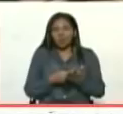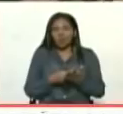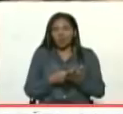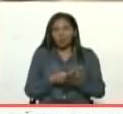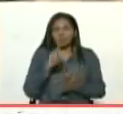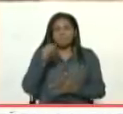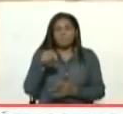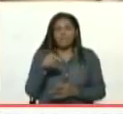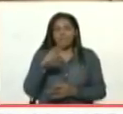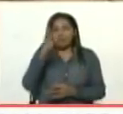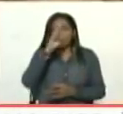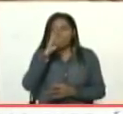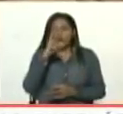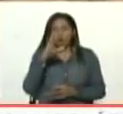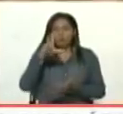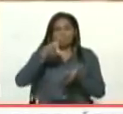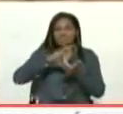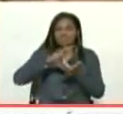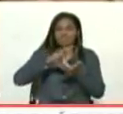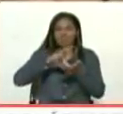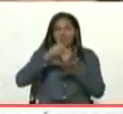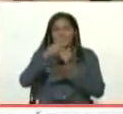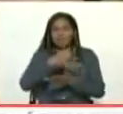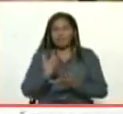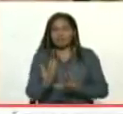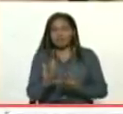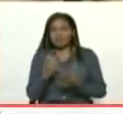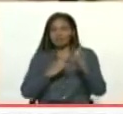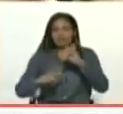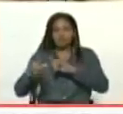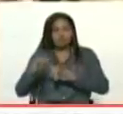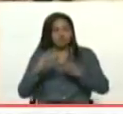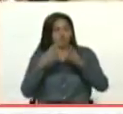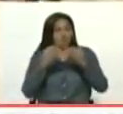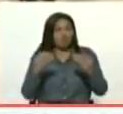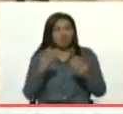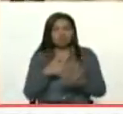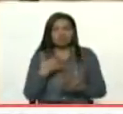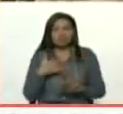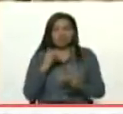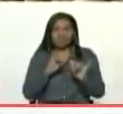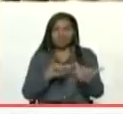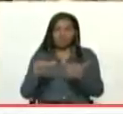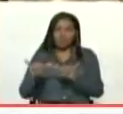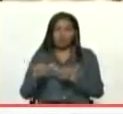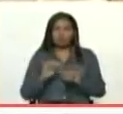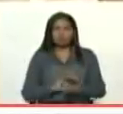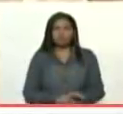aplauso, ¿vale? Se sientan queridos y queridas.